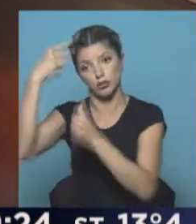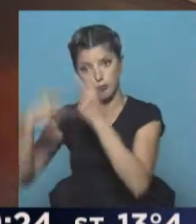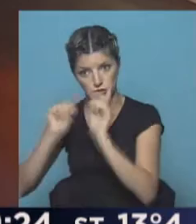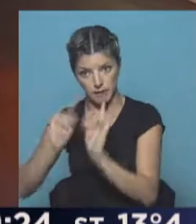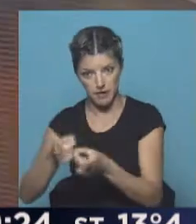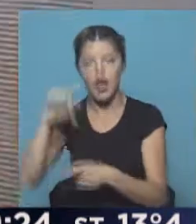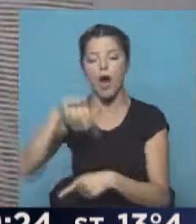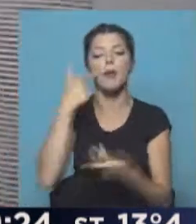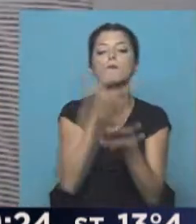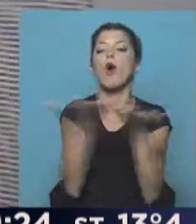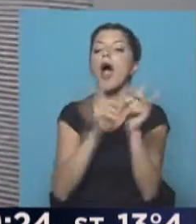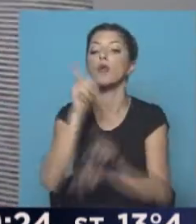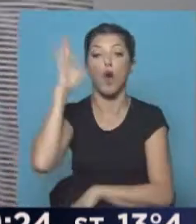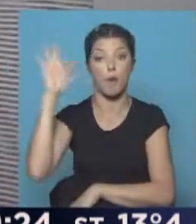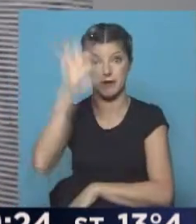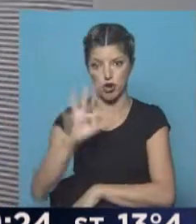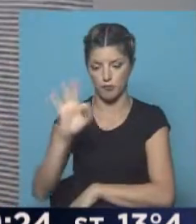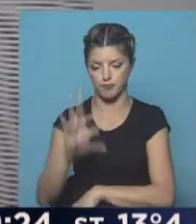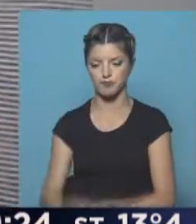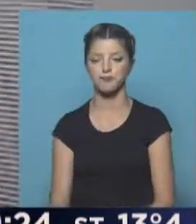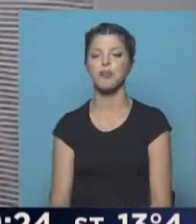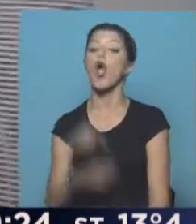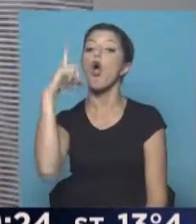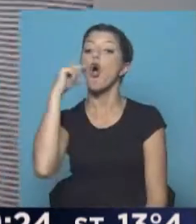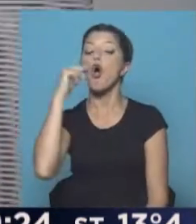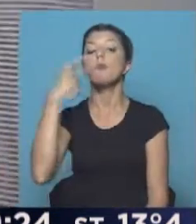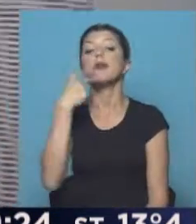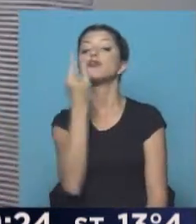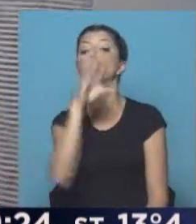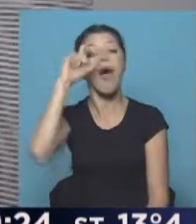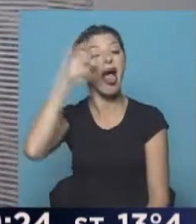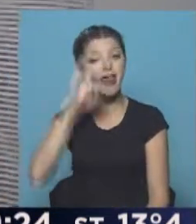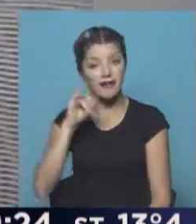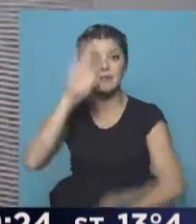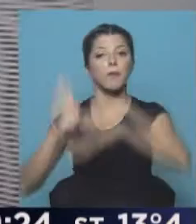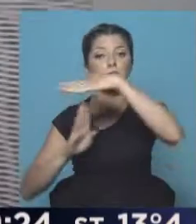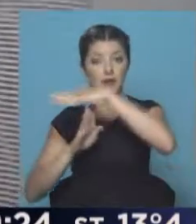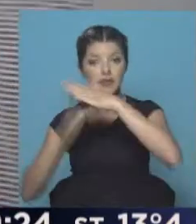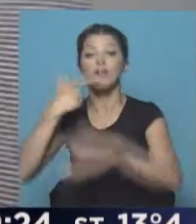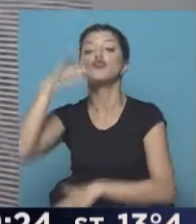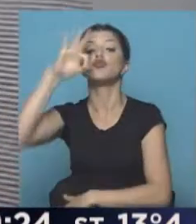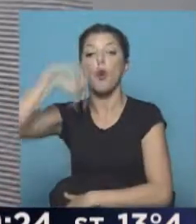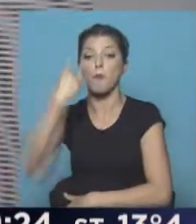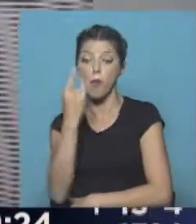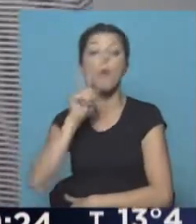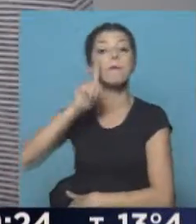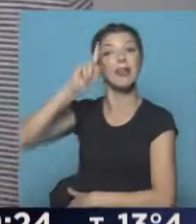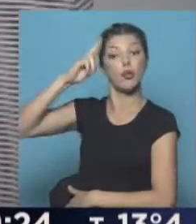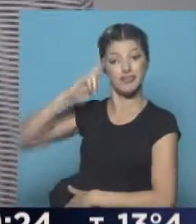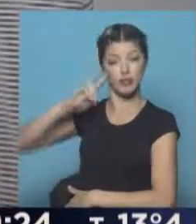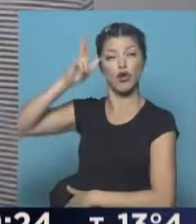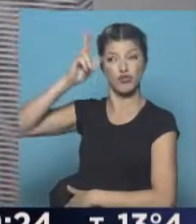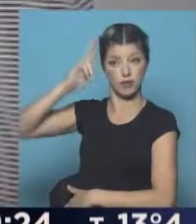tema. Omar Caballo Suárez llegó a la conducción del SOMU en 1989, junto a un grupo